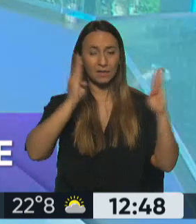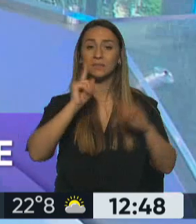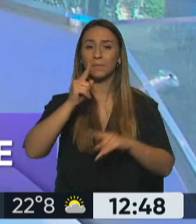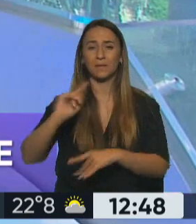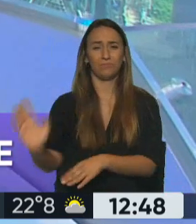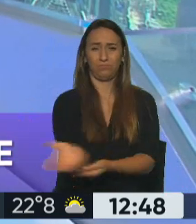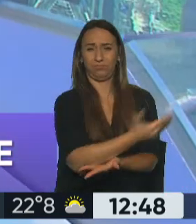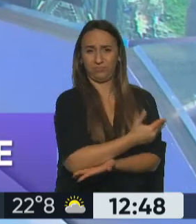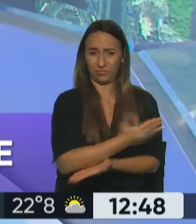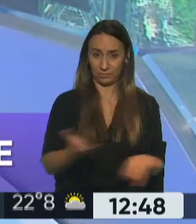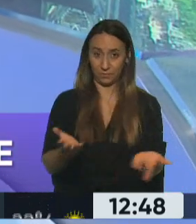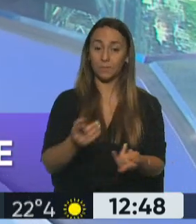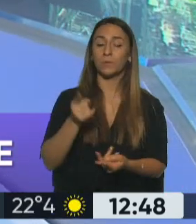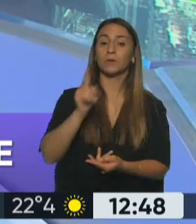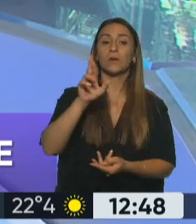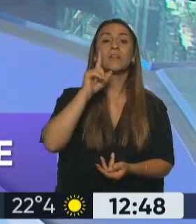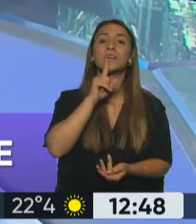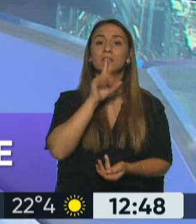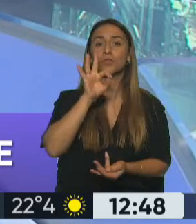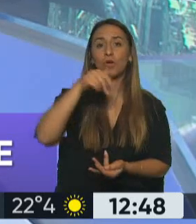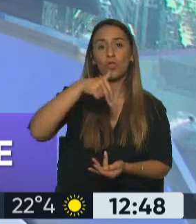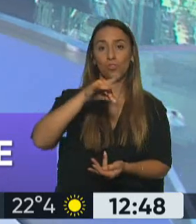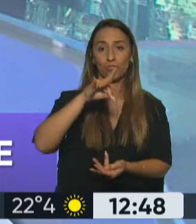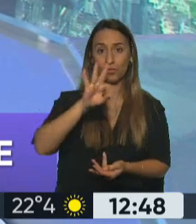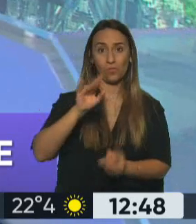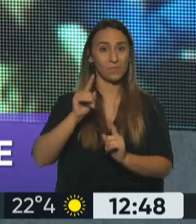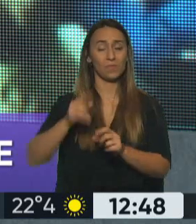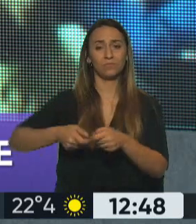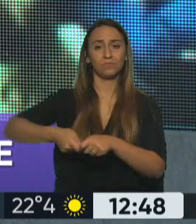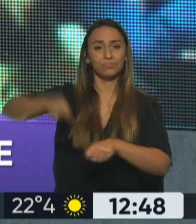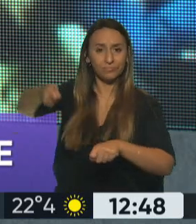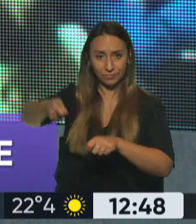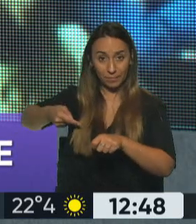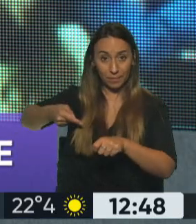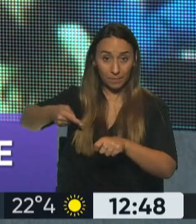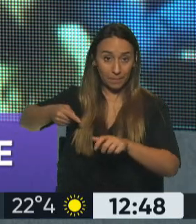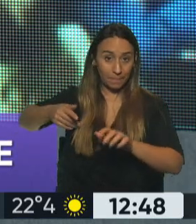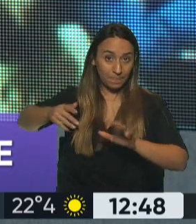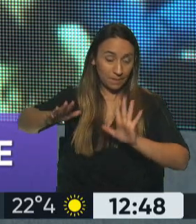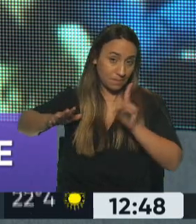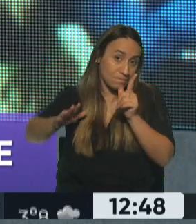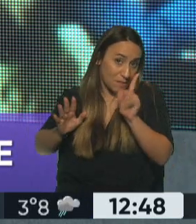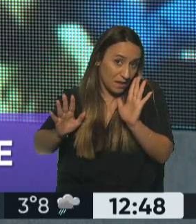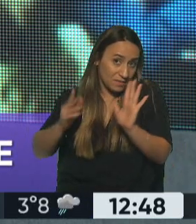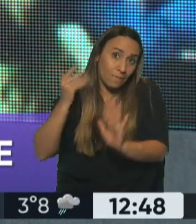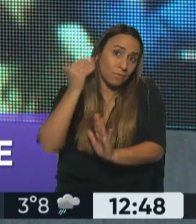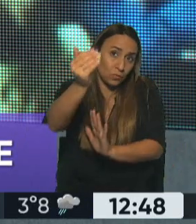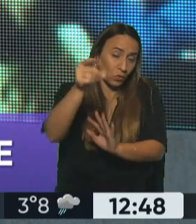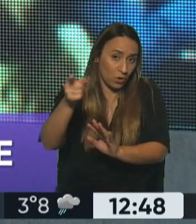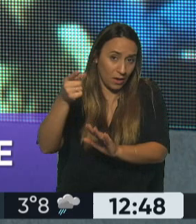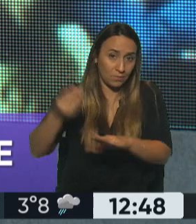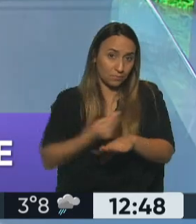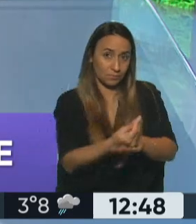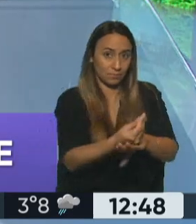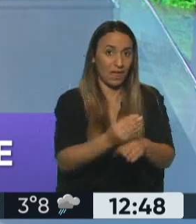Ahí está entonces Cristian Ritondo con la motosierra y un futuro en principio, todo parece indicar con un cargo relevante en diputados.